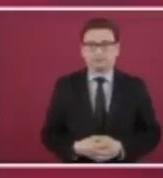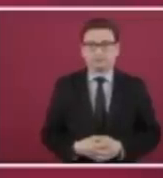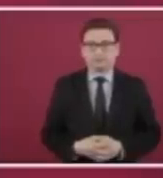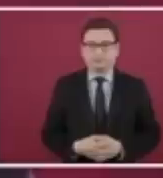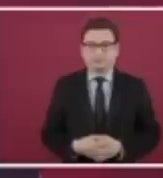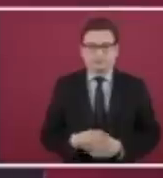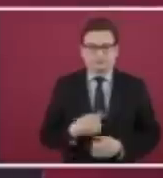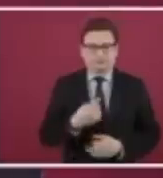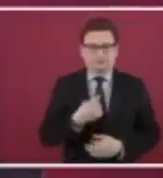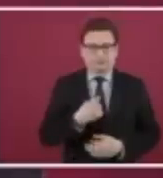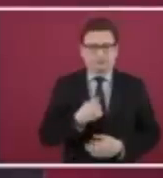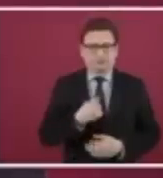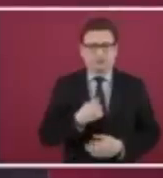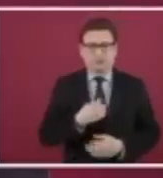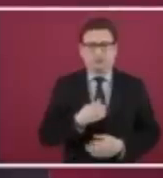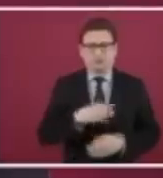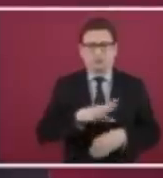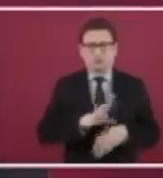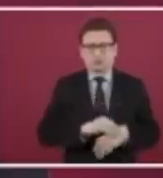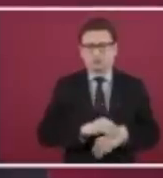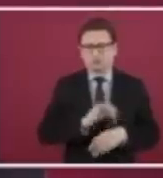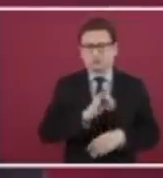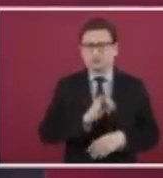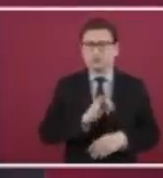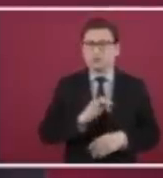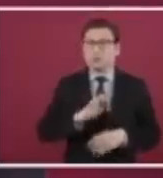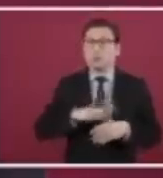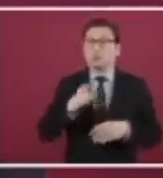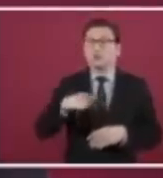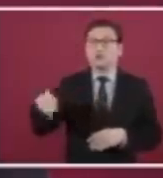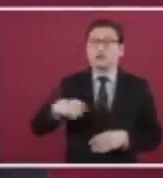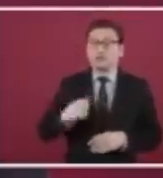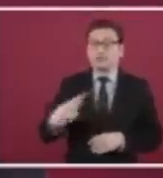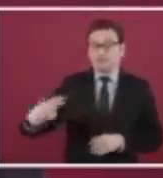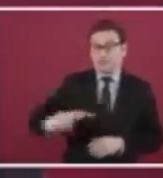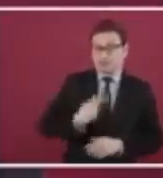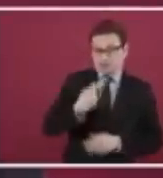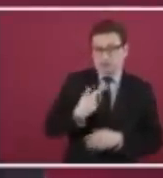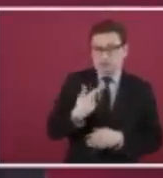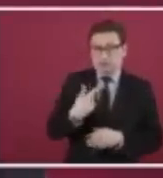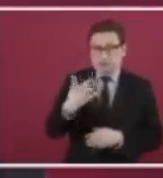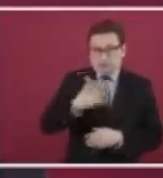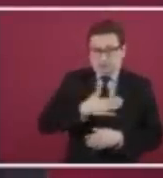yo di la autorización porque me preguntaron, me pidieron mi punto de vista,